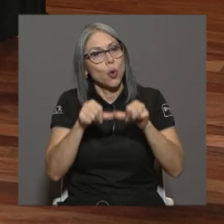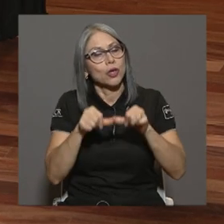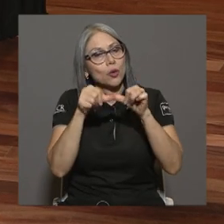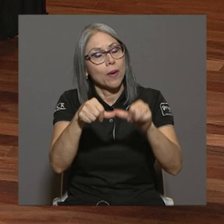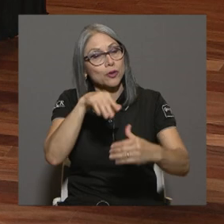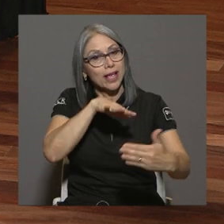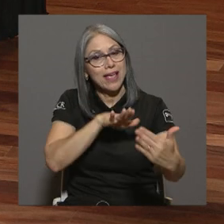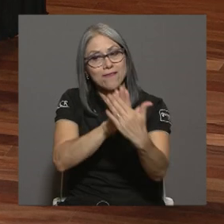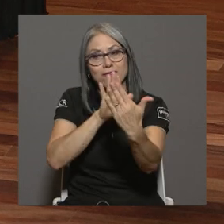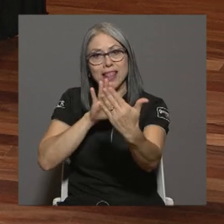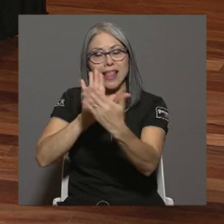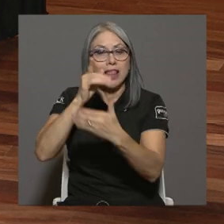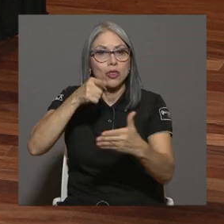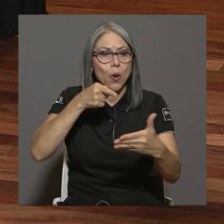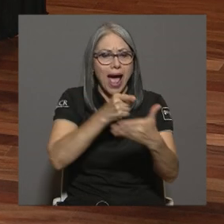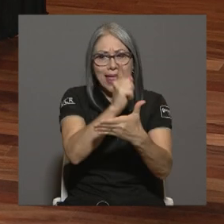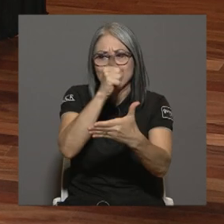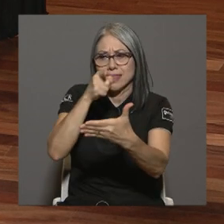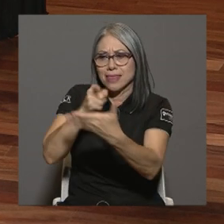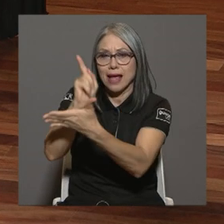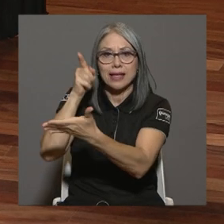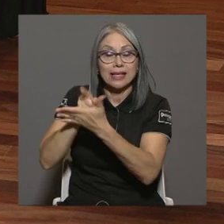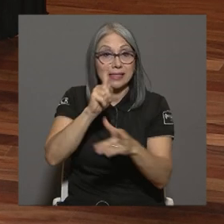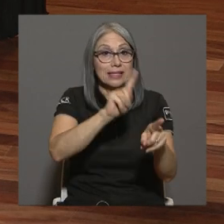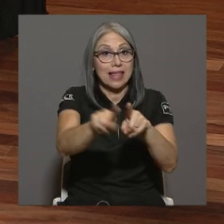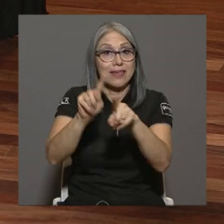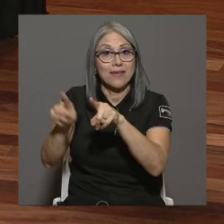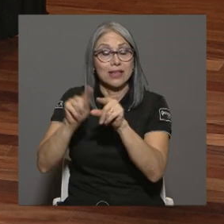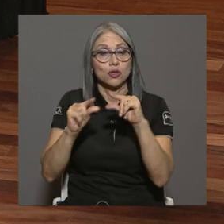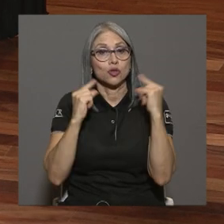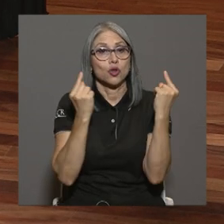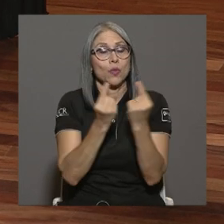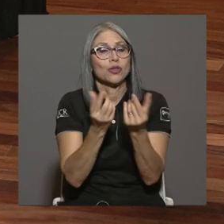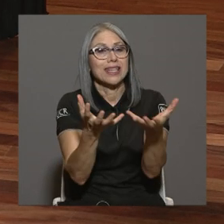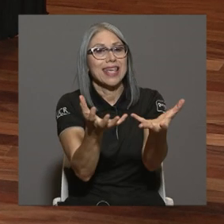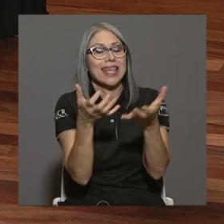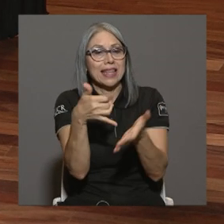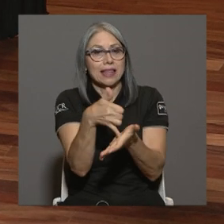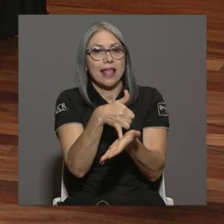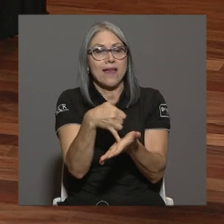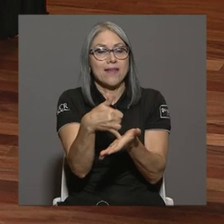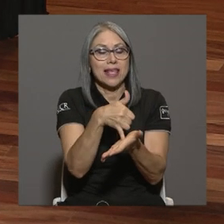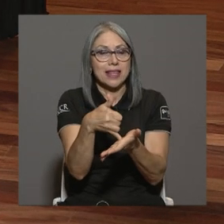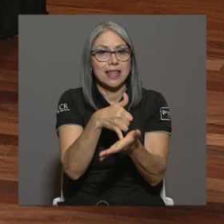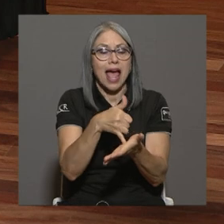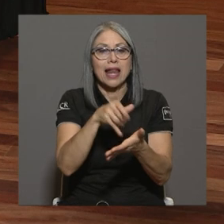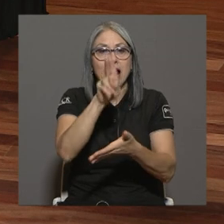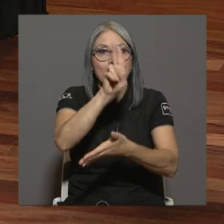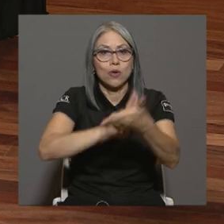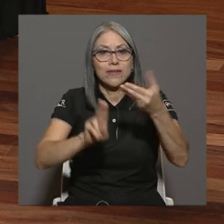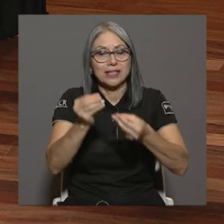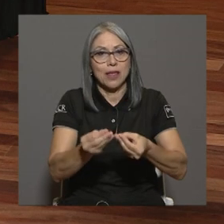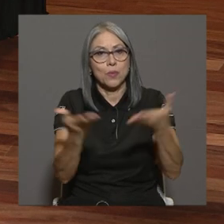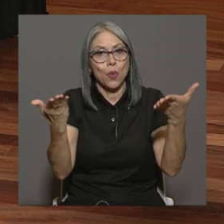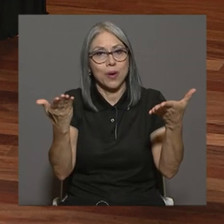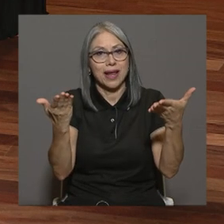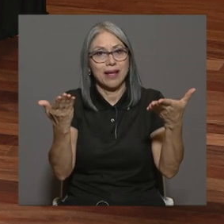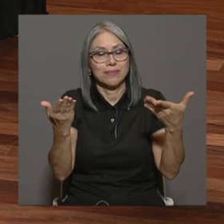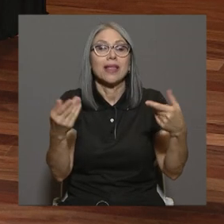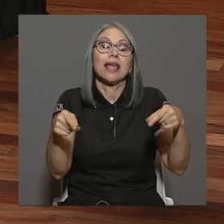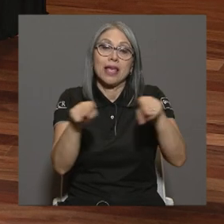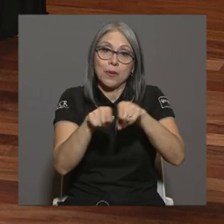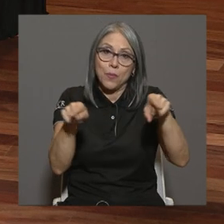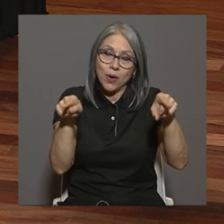ataques de diversos sectores que buscan debilitar a la universidad pública y por ende